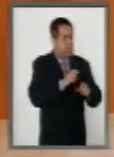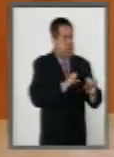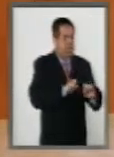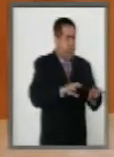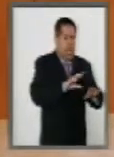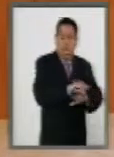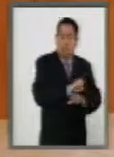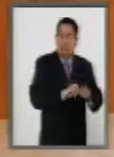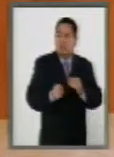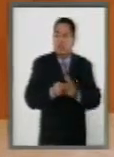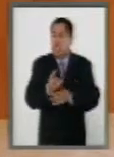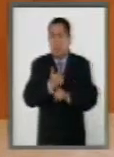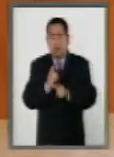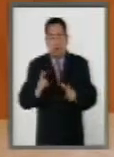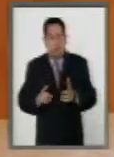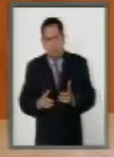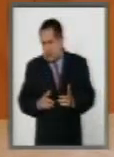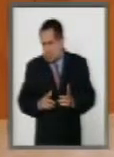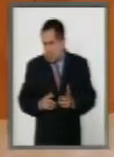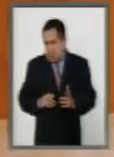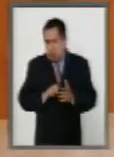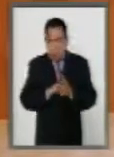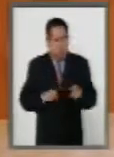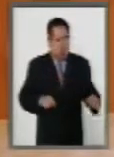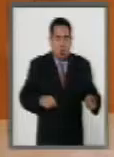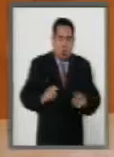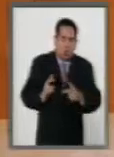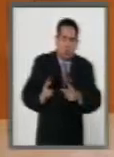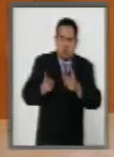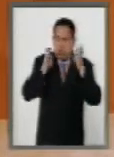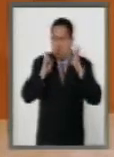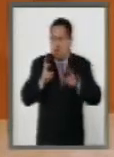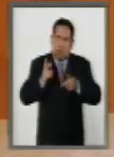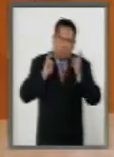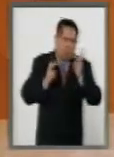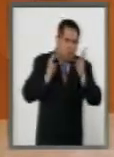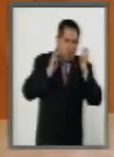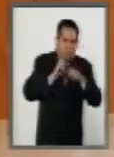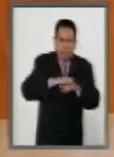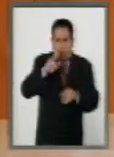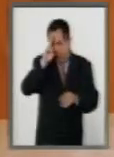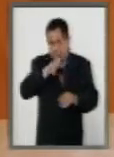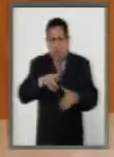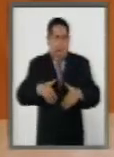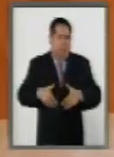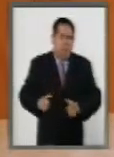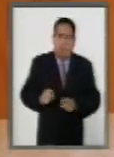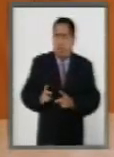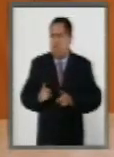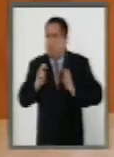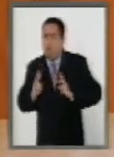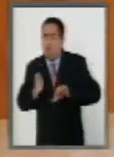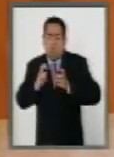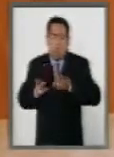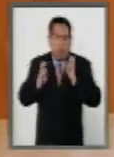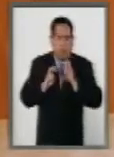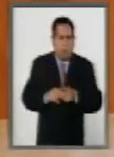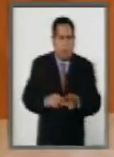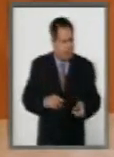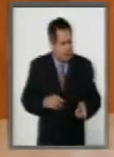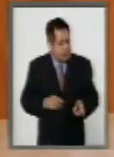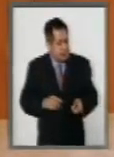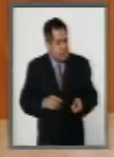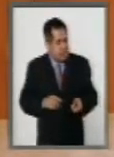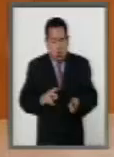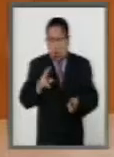en un tema como es el robo famélico o el robo por hambre, que no rebase